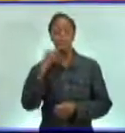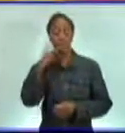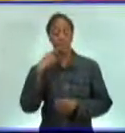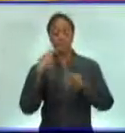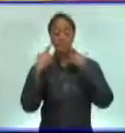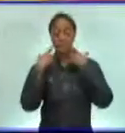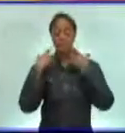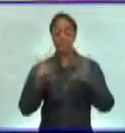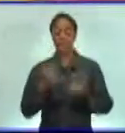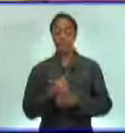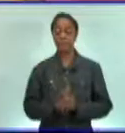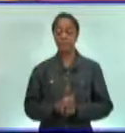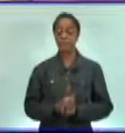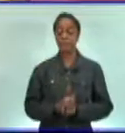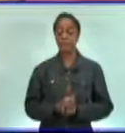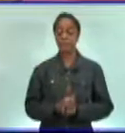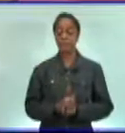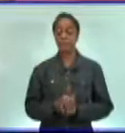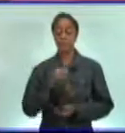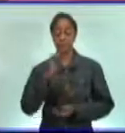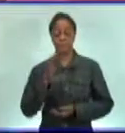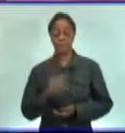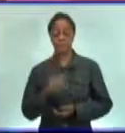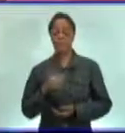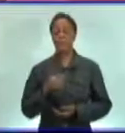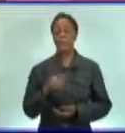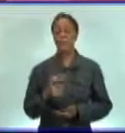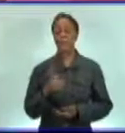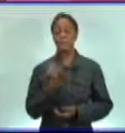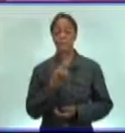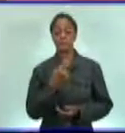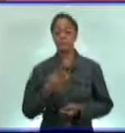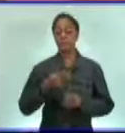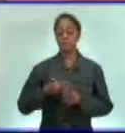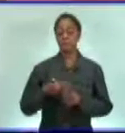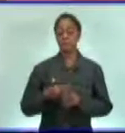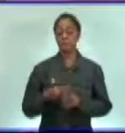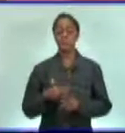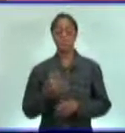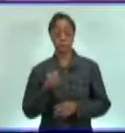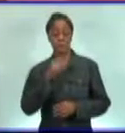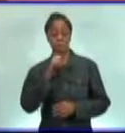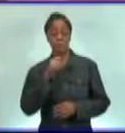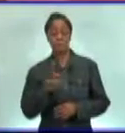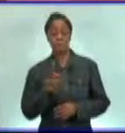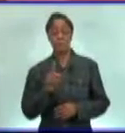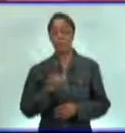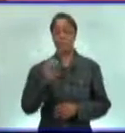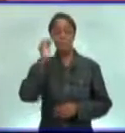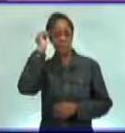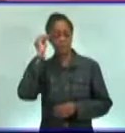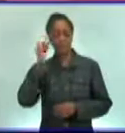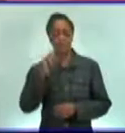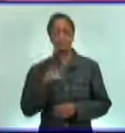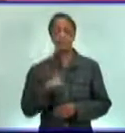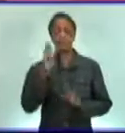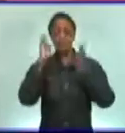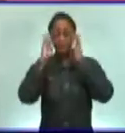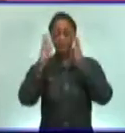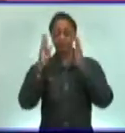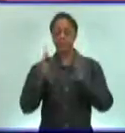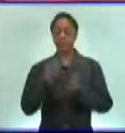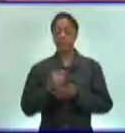importante. La verdad es que son unos nombres un poco raros, pero no os preocupéis, porque si prestáis